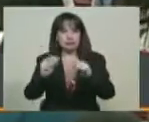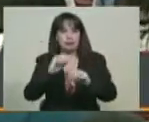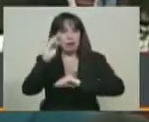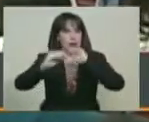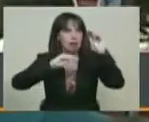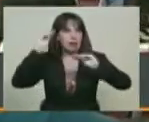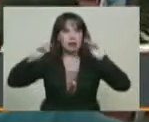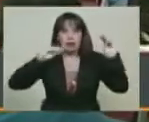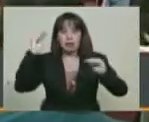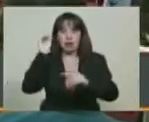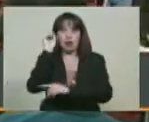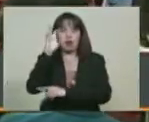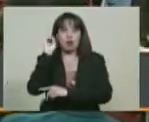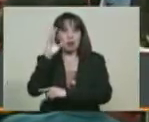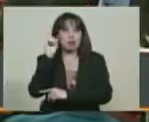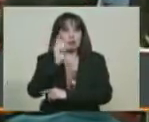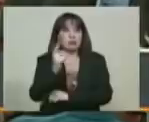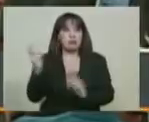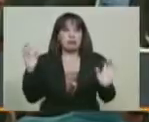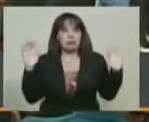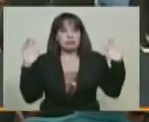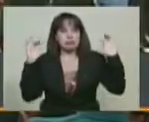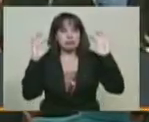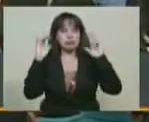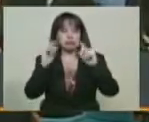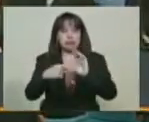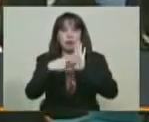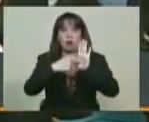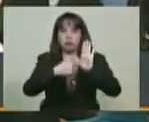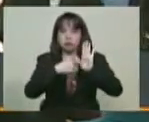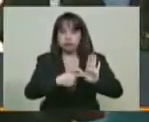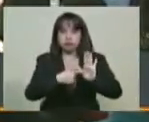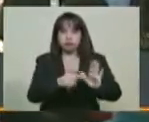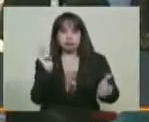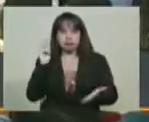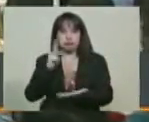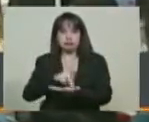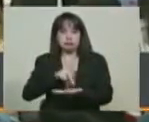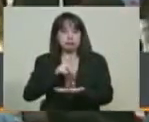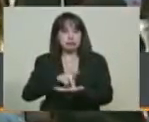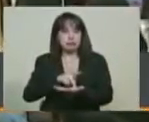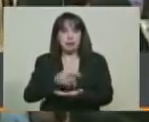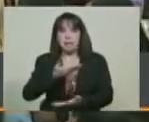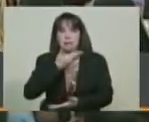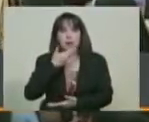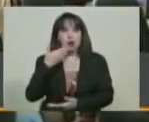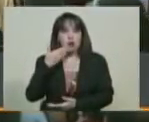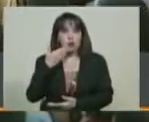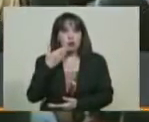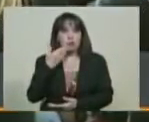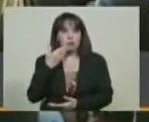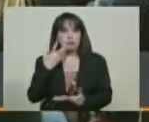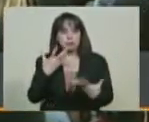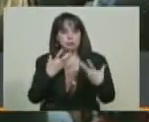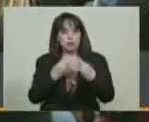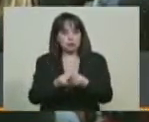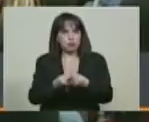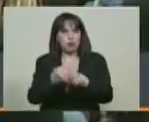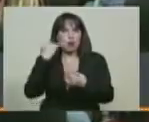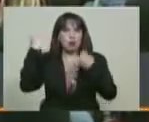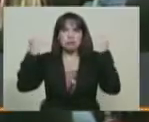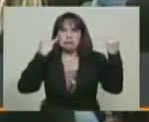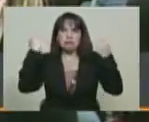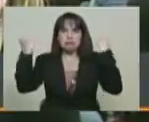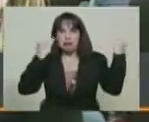Debe ser un Congreso que traiga la mayor representación, pero traiga con su representación, traiga las ideas,